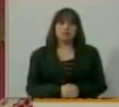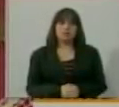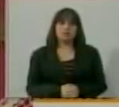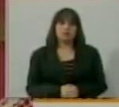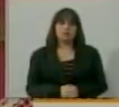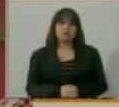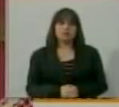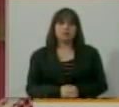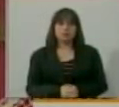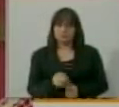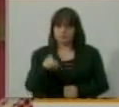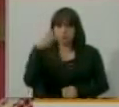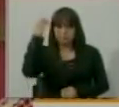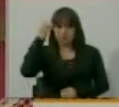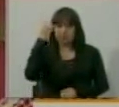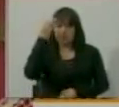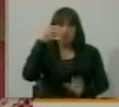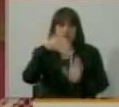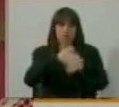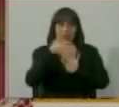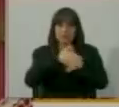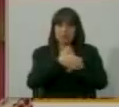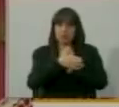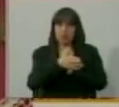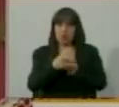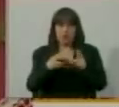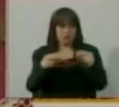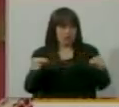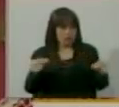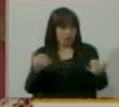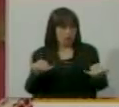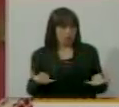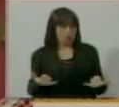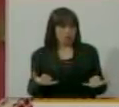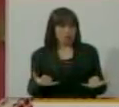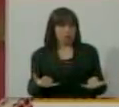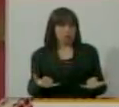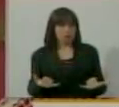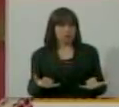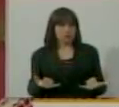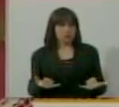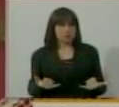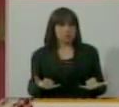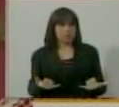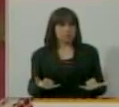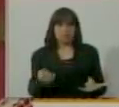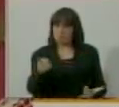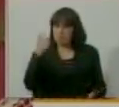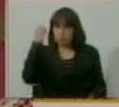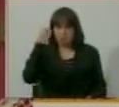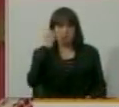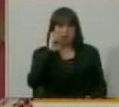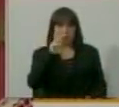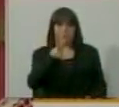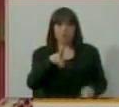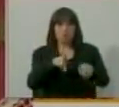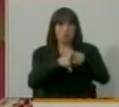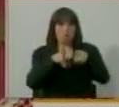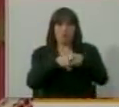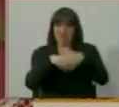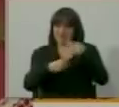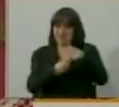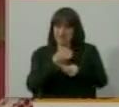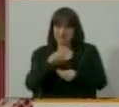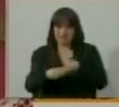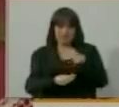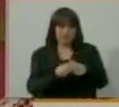¿No te das cuenta, Pepe, lo que está ocurriendo en Nicaragua en este momento? ¿No te das cuenta que es lo mismo que estaban haciendo aquí en Venezuela? Claro,